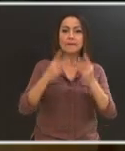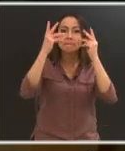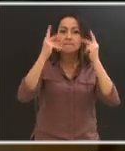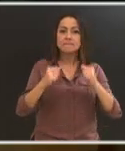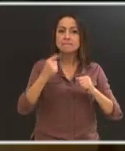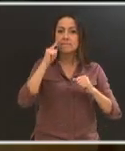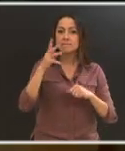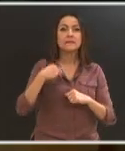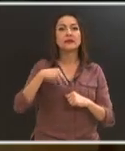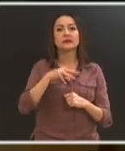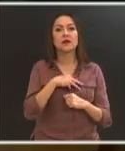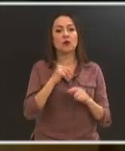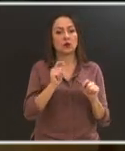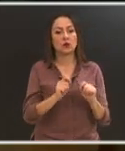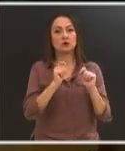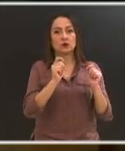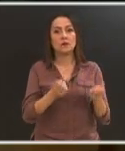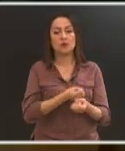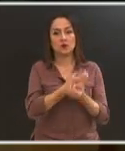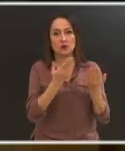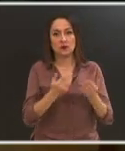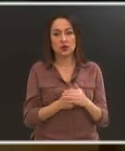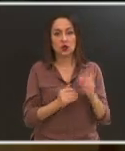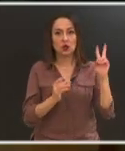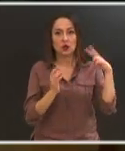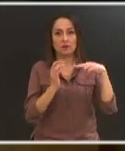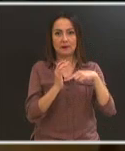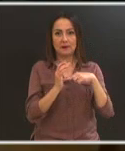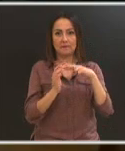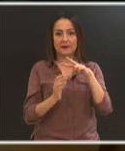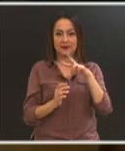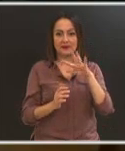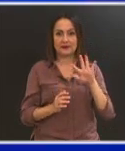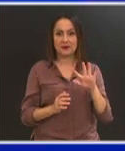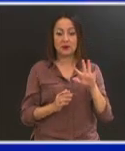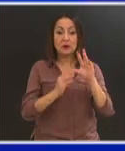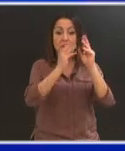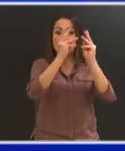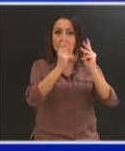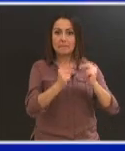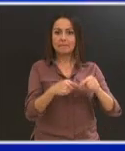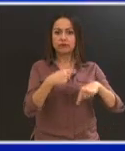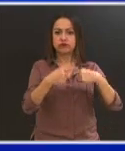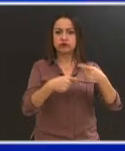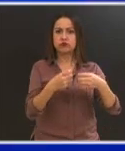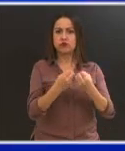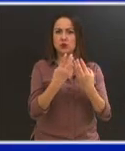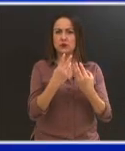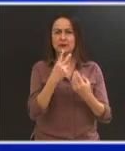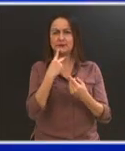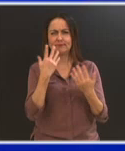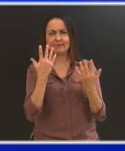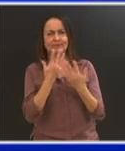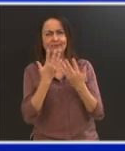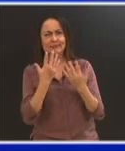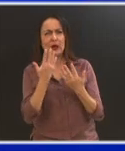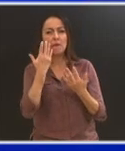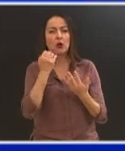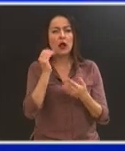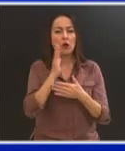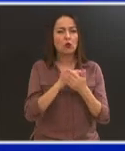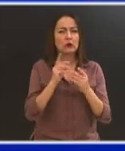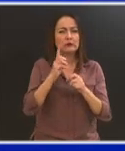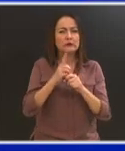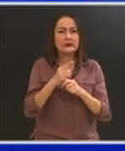para el Ministerio de Educación Pública 2025. Un presupuesto que ha generado bastante controversia, pues algunos diputados han